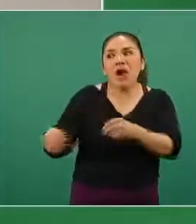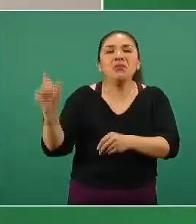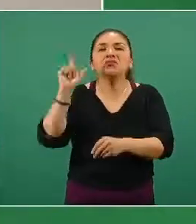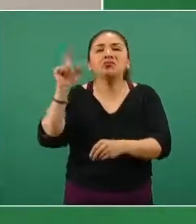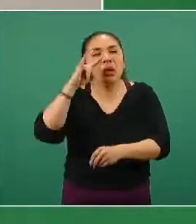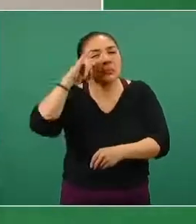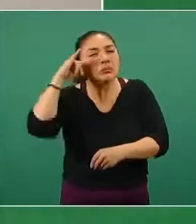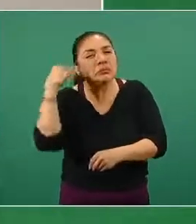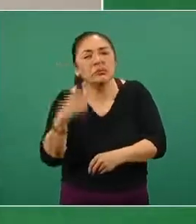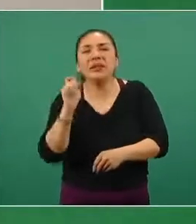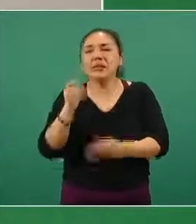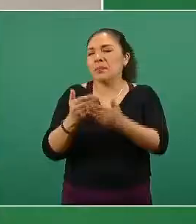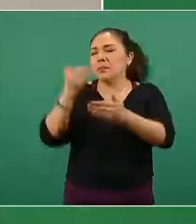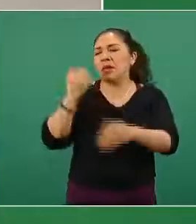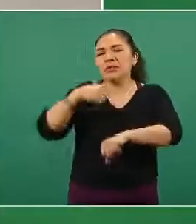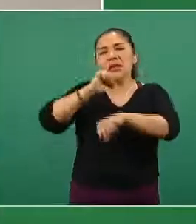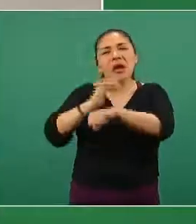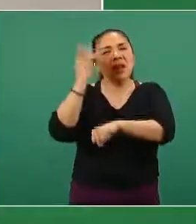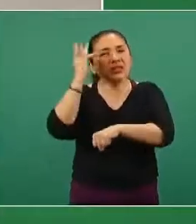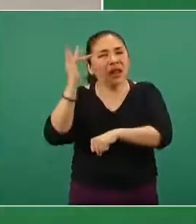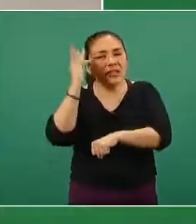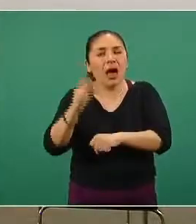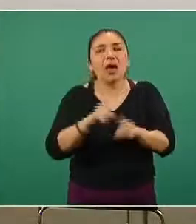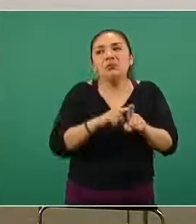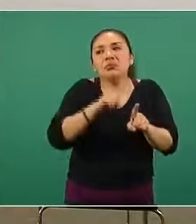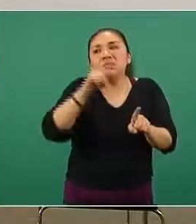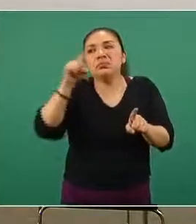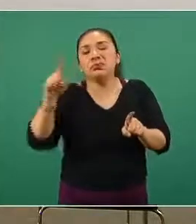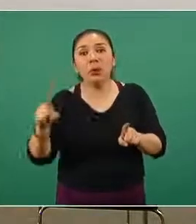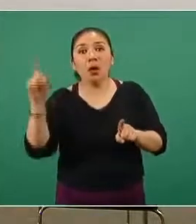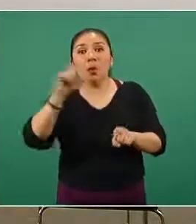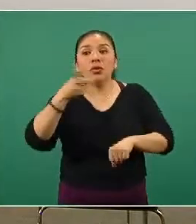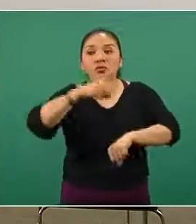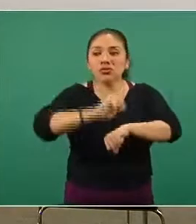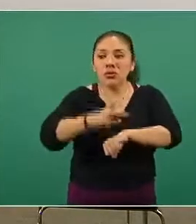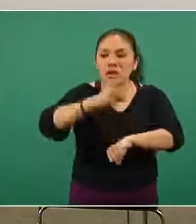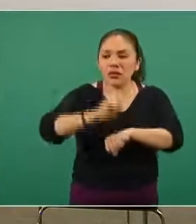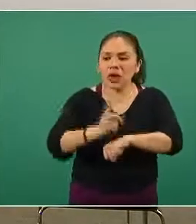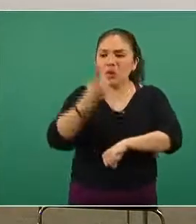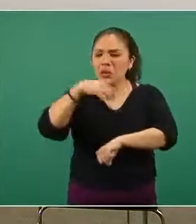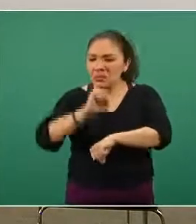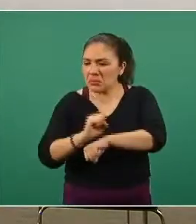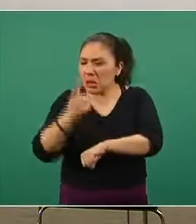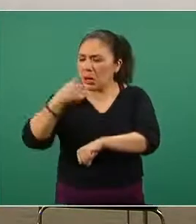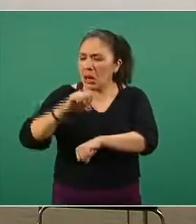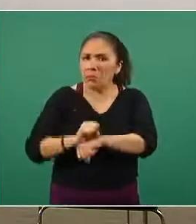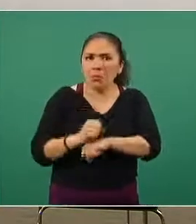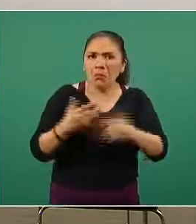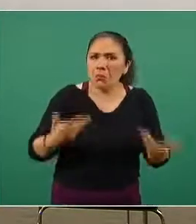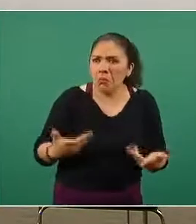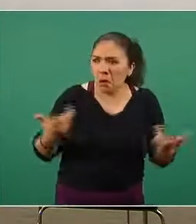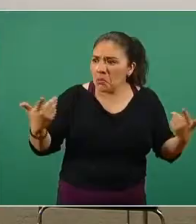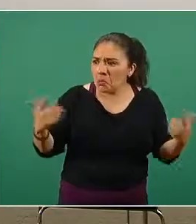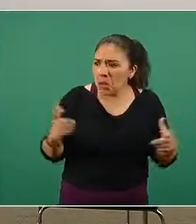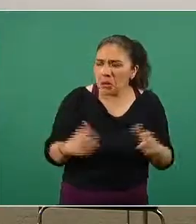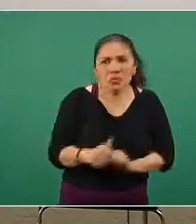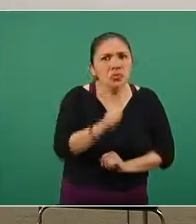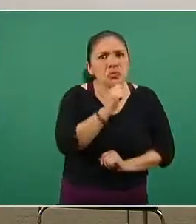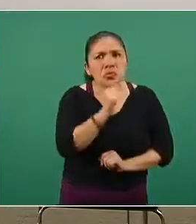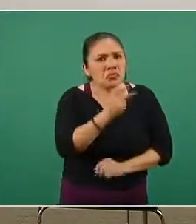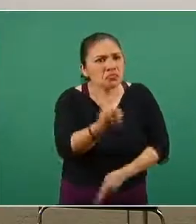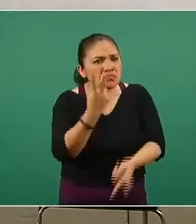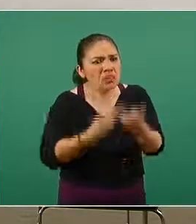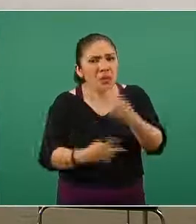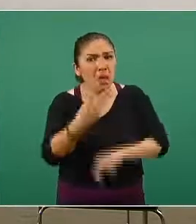de la Semana Santa, y que entonces este riesgo, con el paso de los días y las semanas, se disminuya o